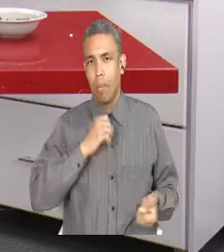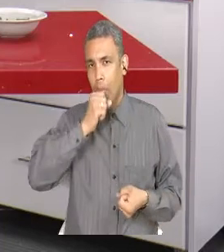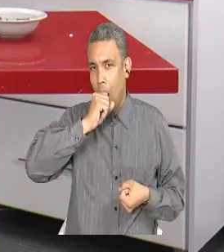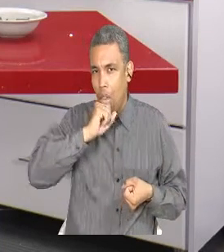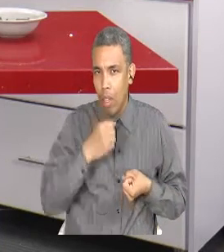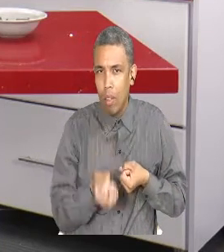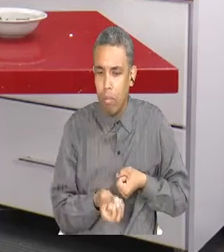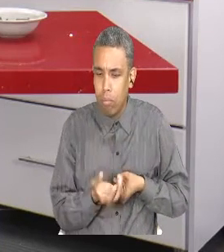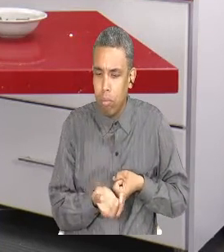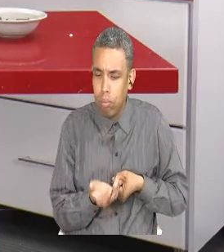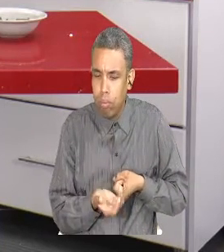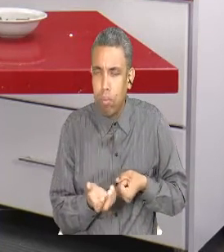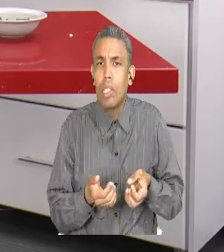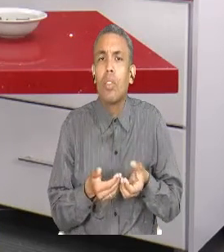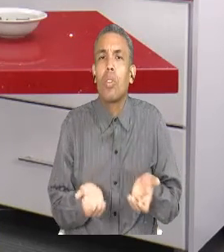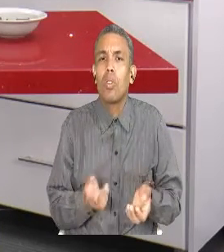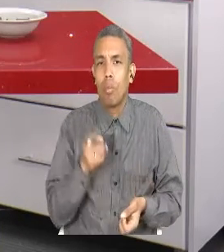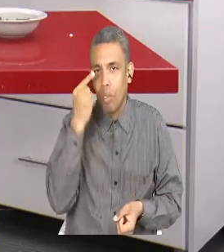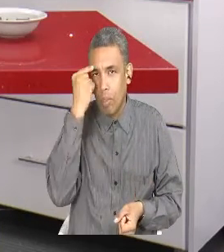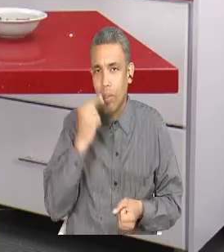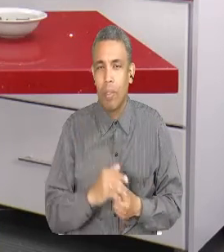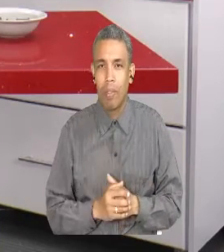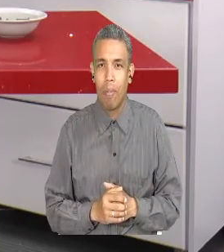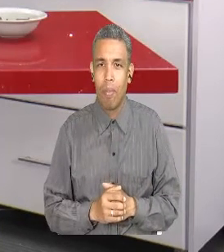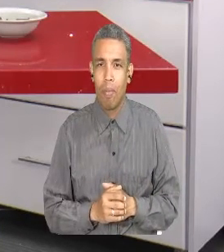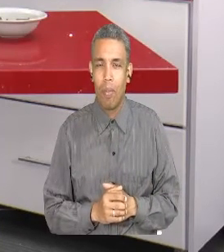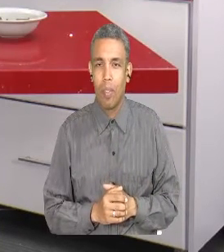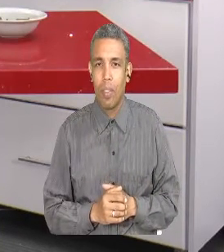hoy? Chévere,